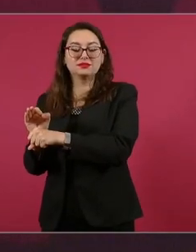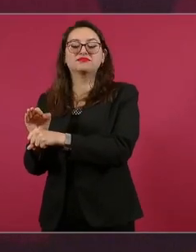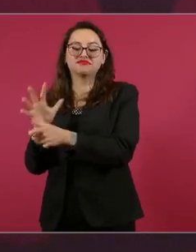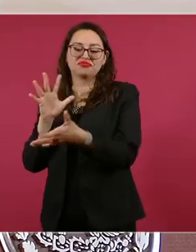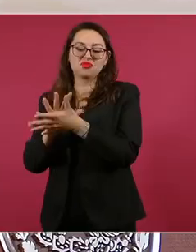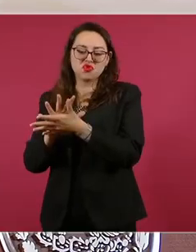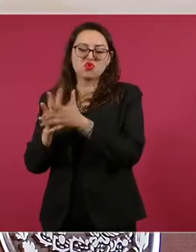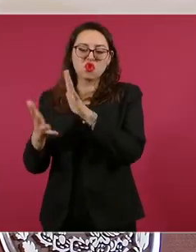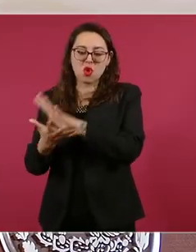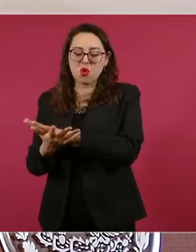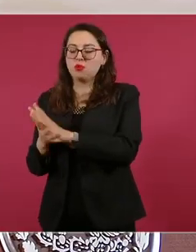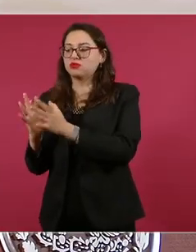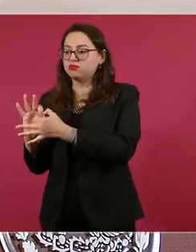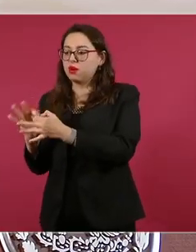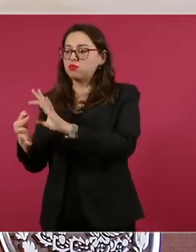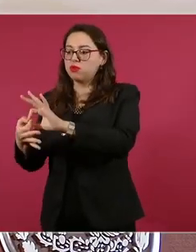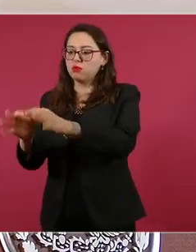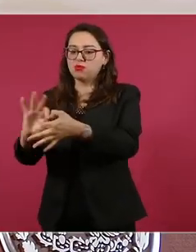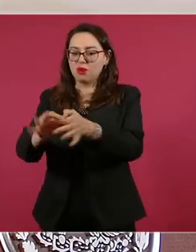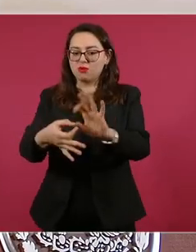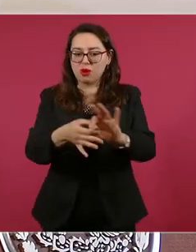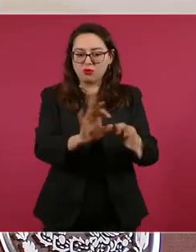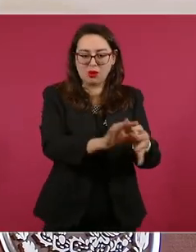de componendas y de complicidades,